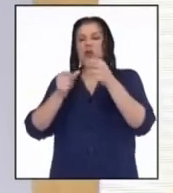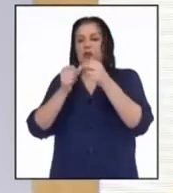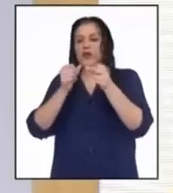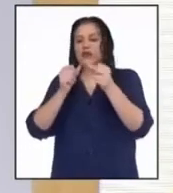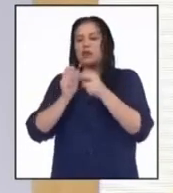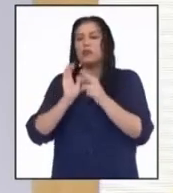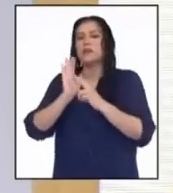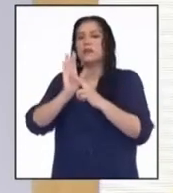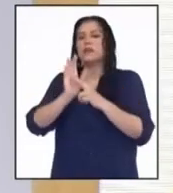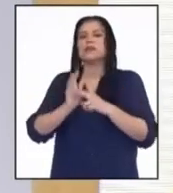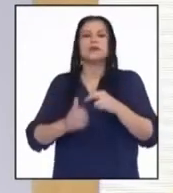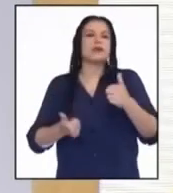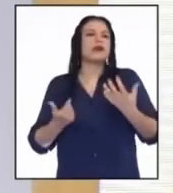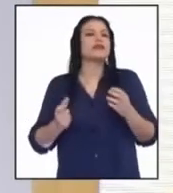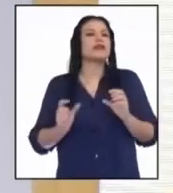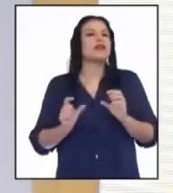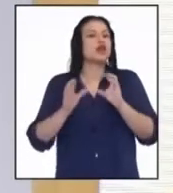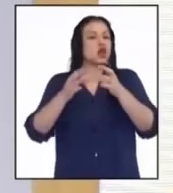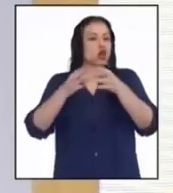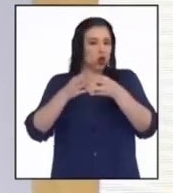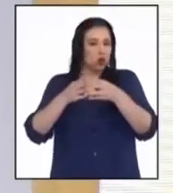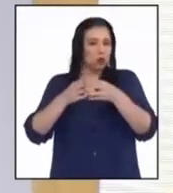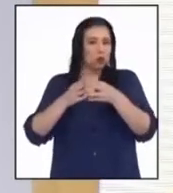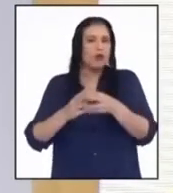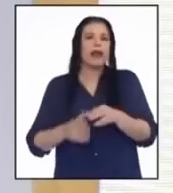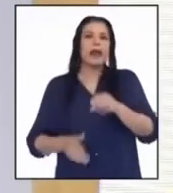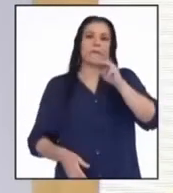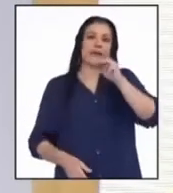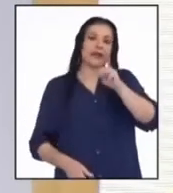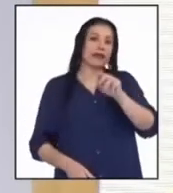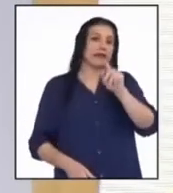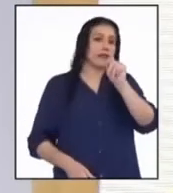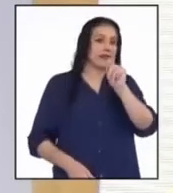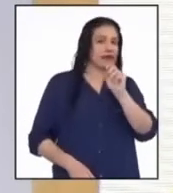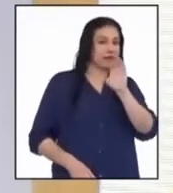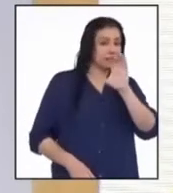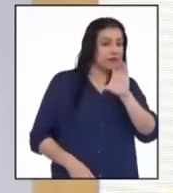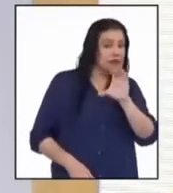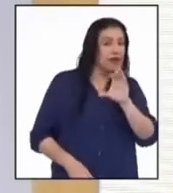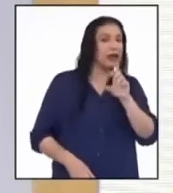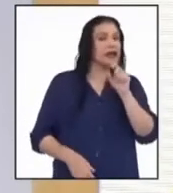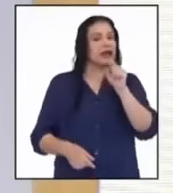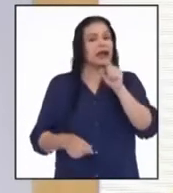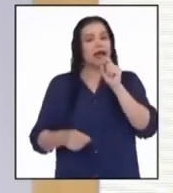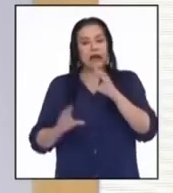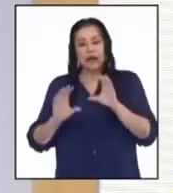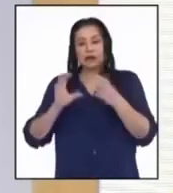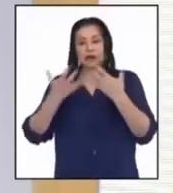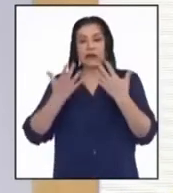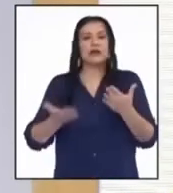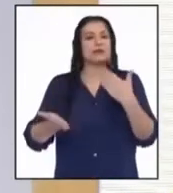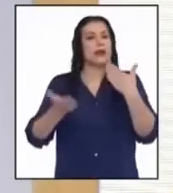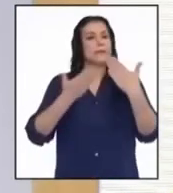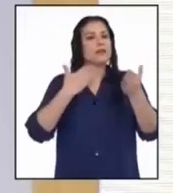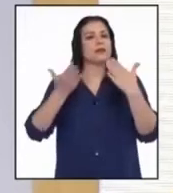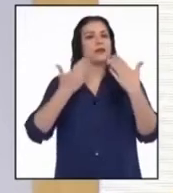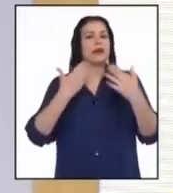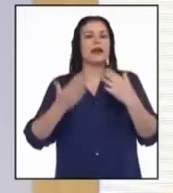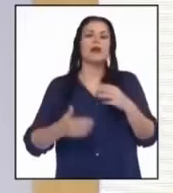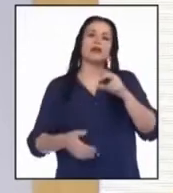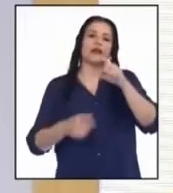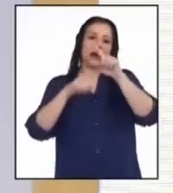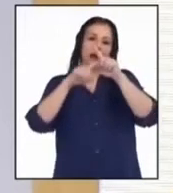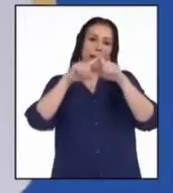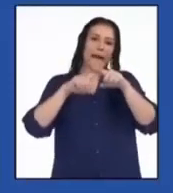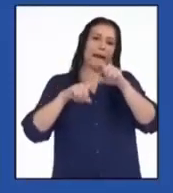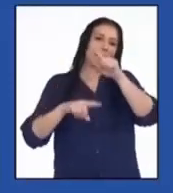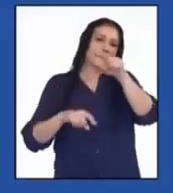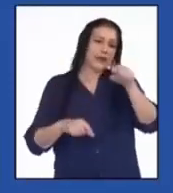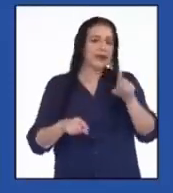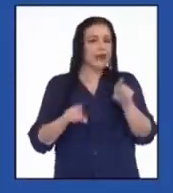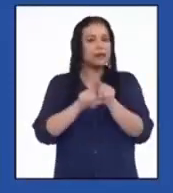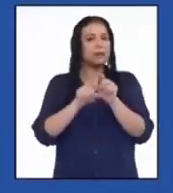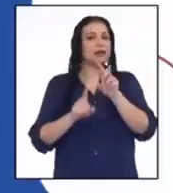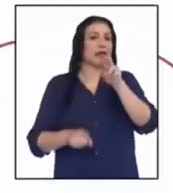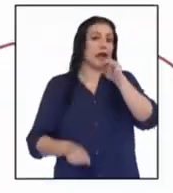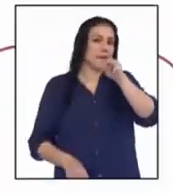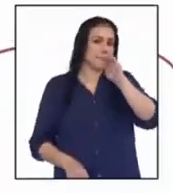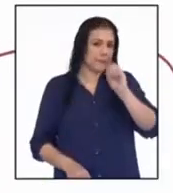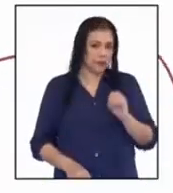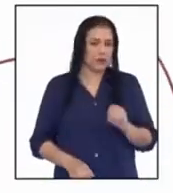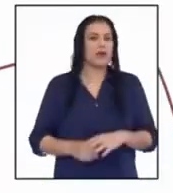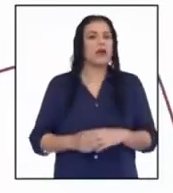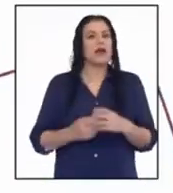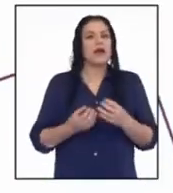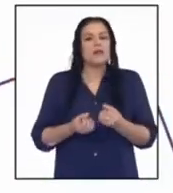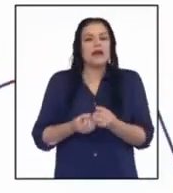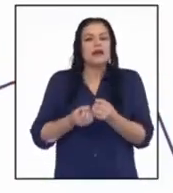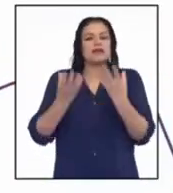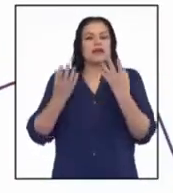números representativos es el grupo de las medidas de tendencia central. En ese programa hemos hablado de la media aritmética y de la moda. Para